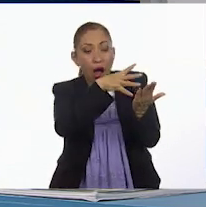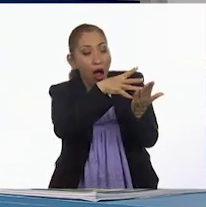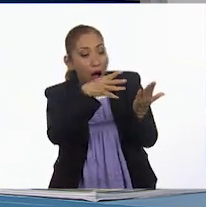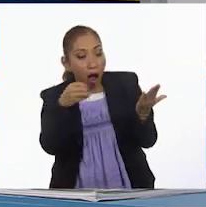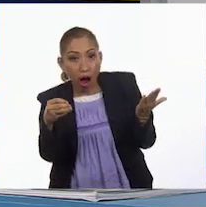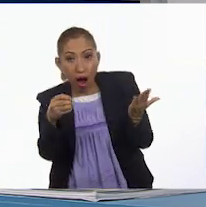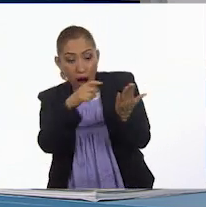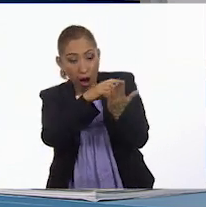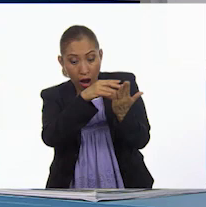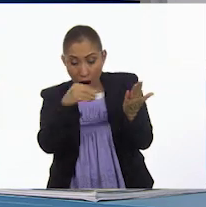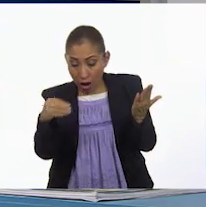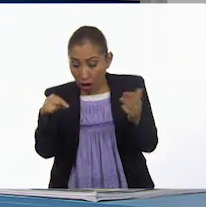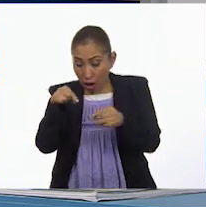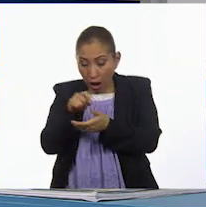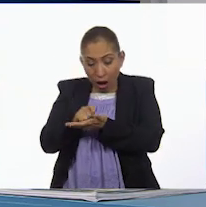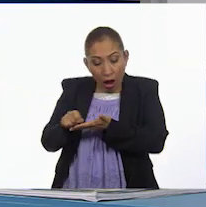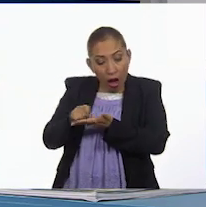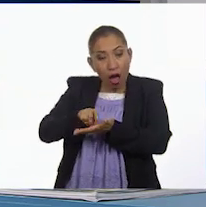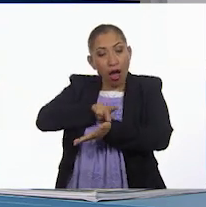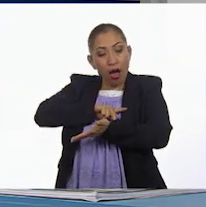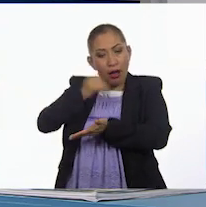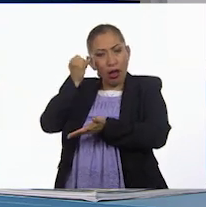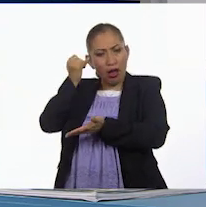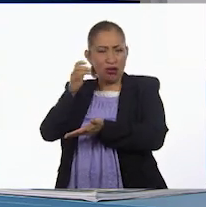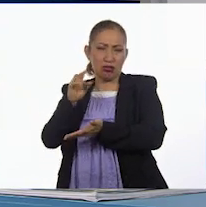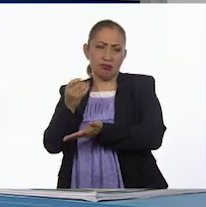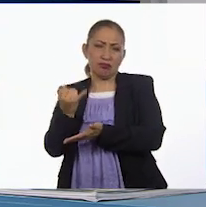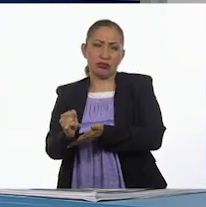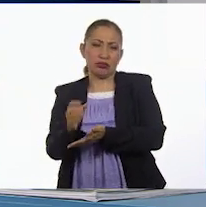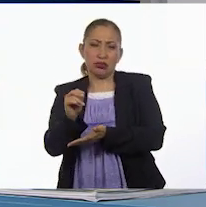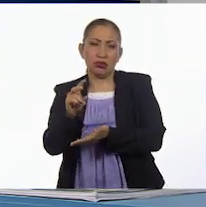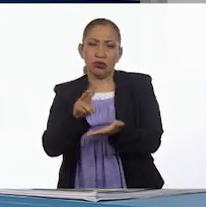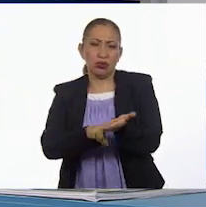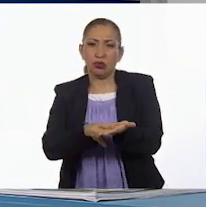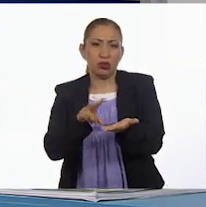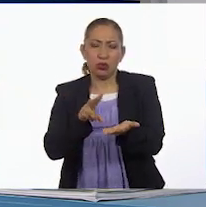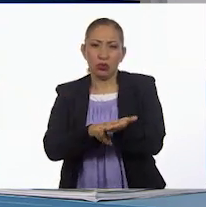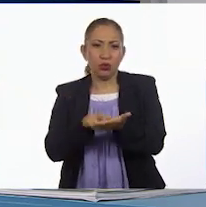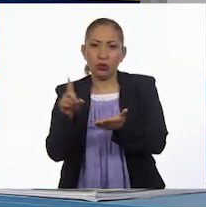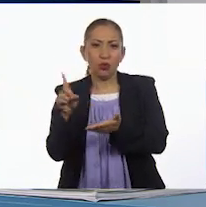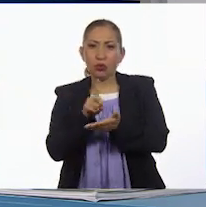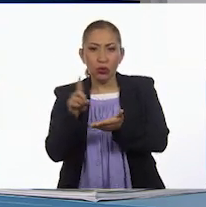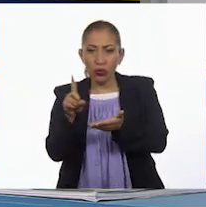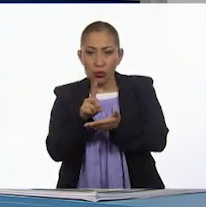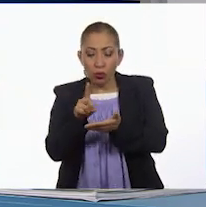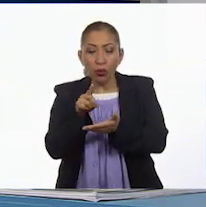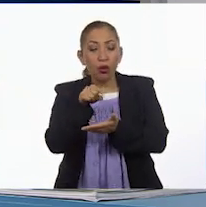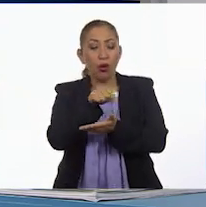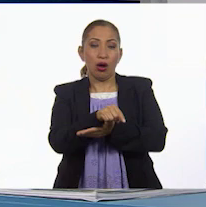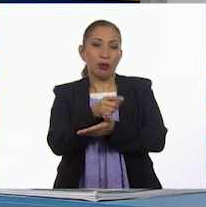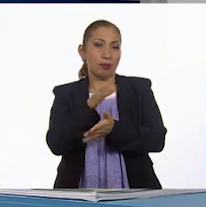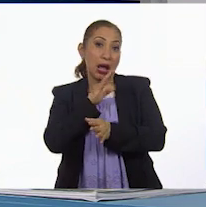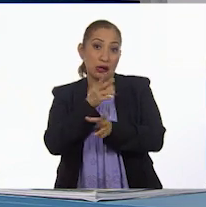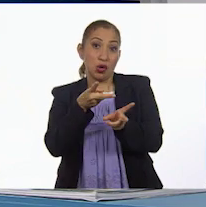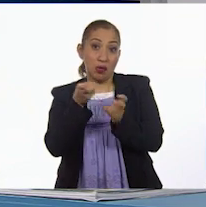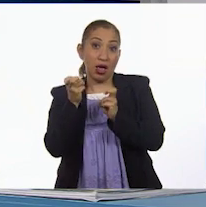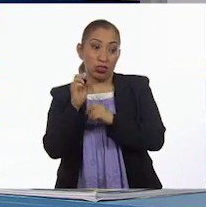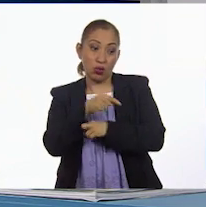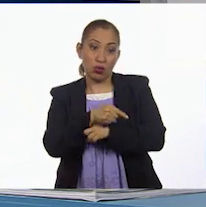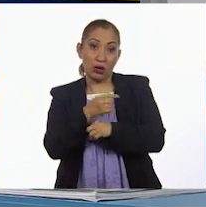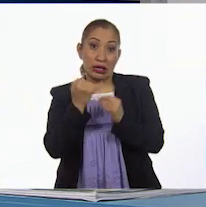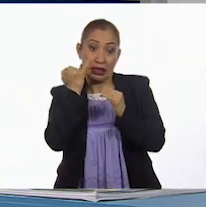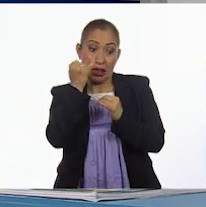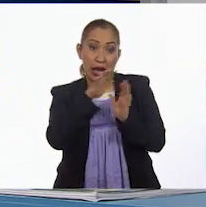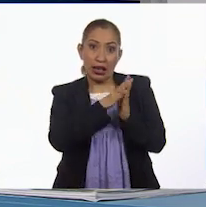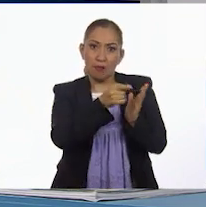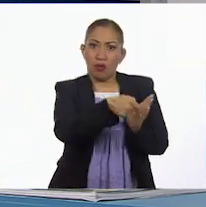revista. Y si tú colocas esas ideas como si fueran tuyas, como si fueran de tu autoría, pues estás robando las ideas de